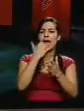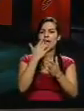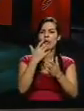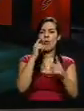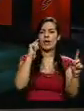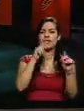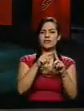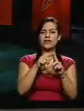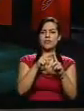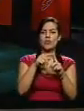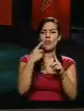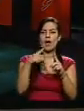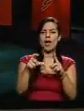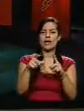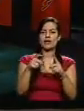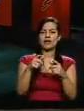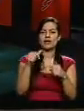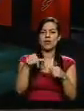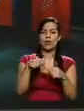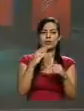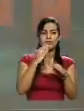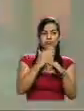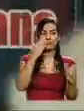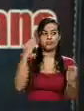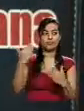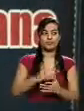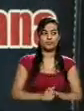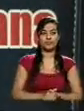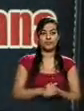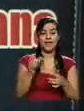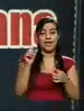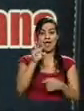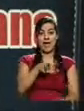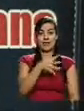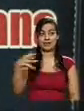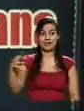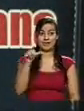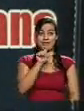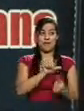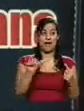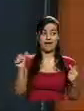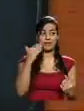separar los segmentos de las revistas.